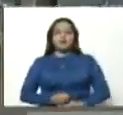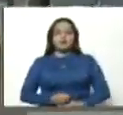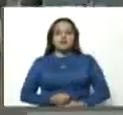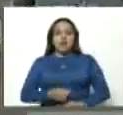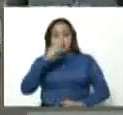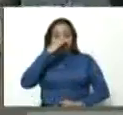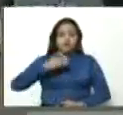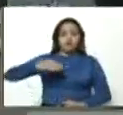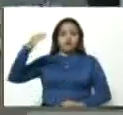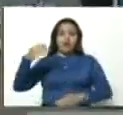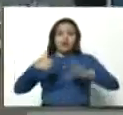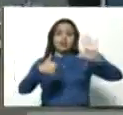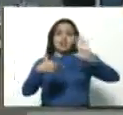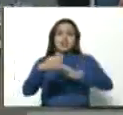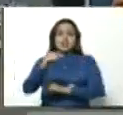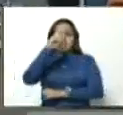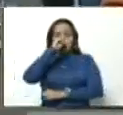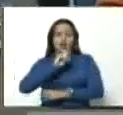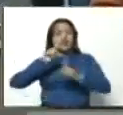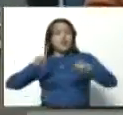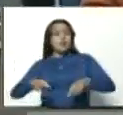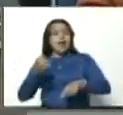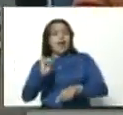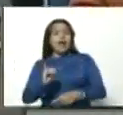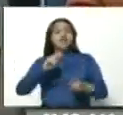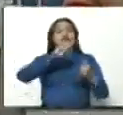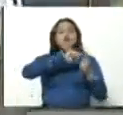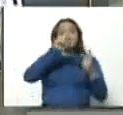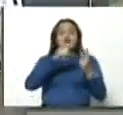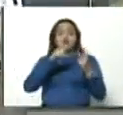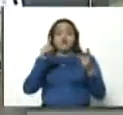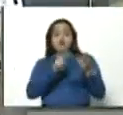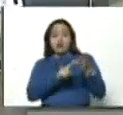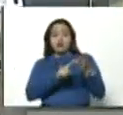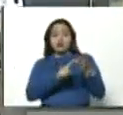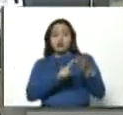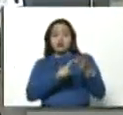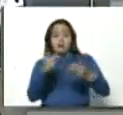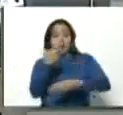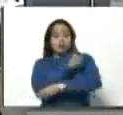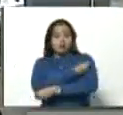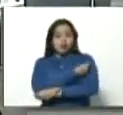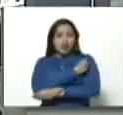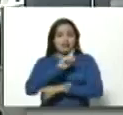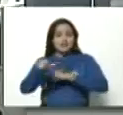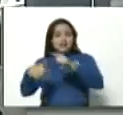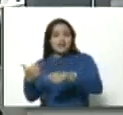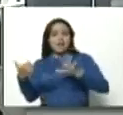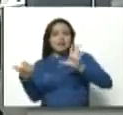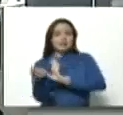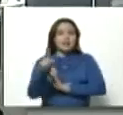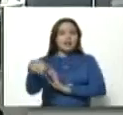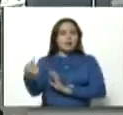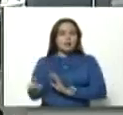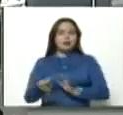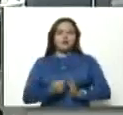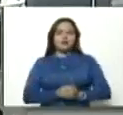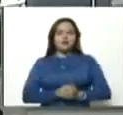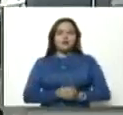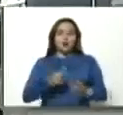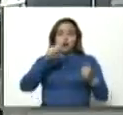mayores de 60 años que también hayan cumplido y transcurrido los 6 meses de su última dosis de